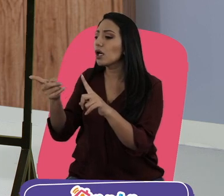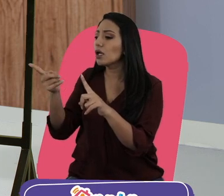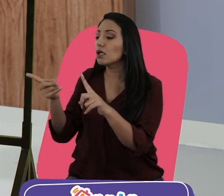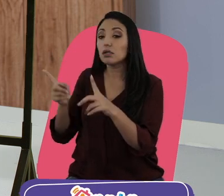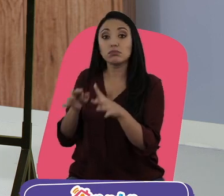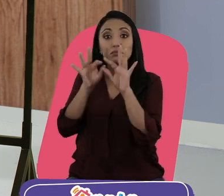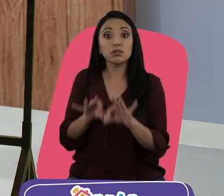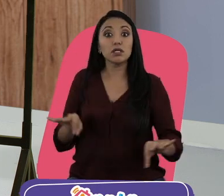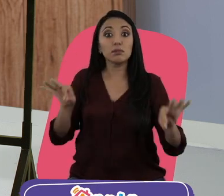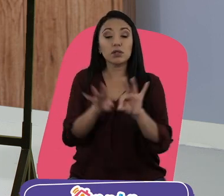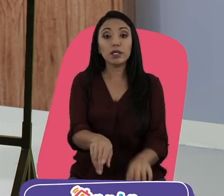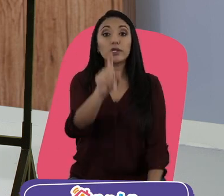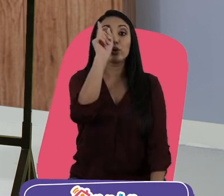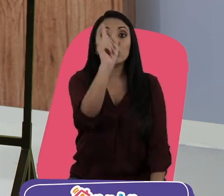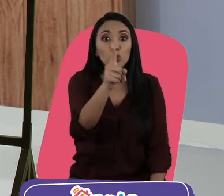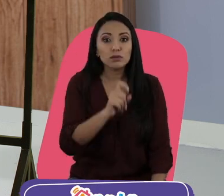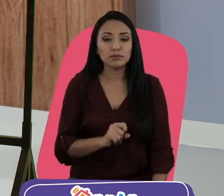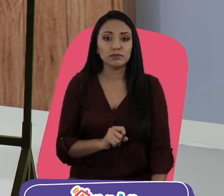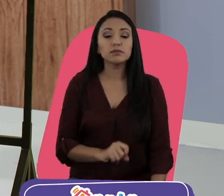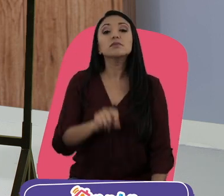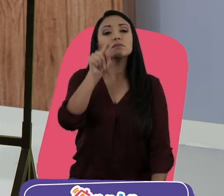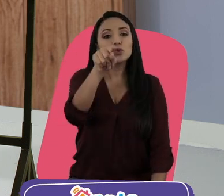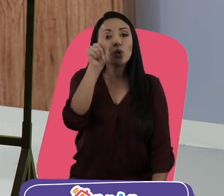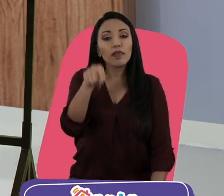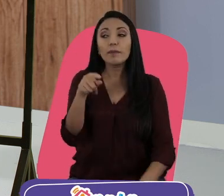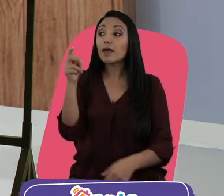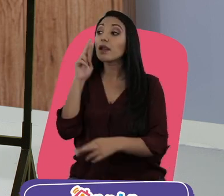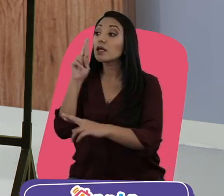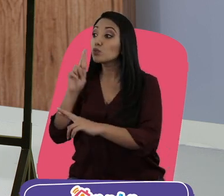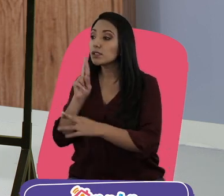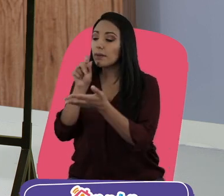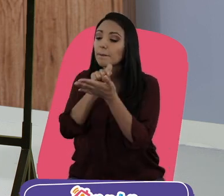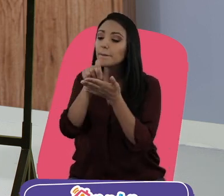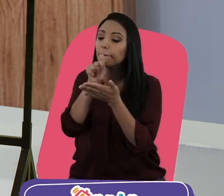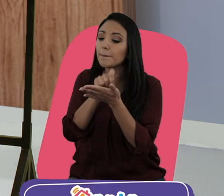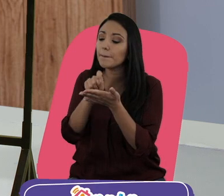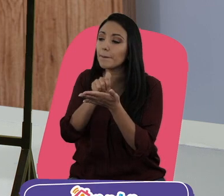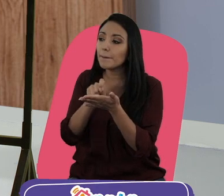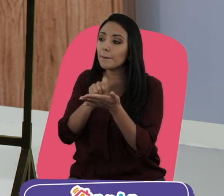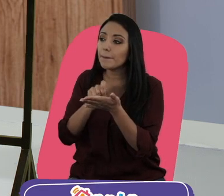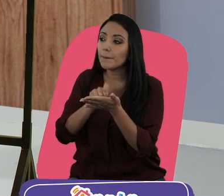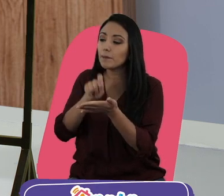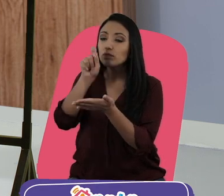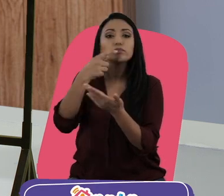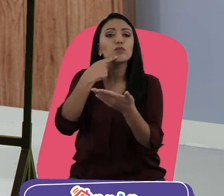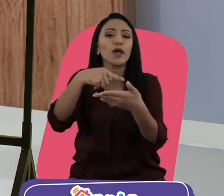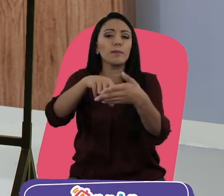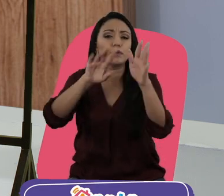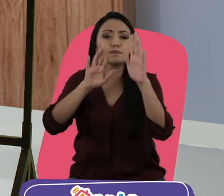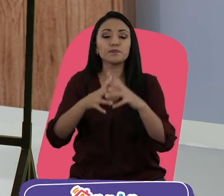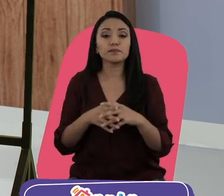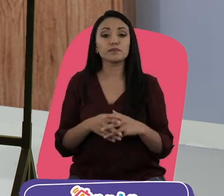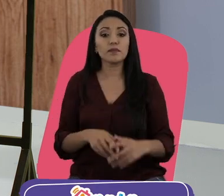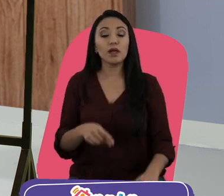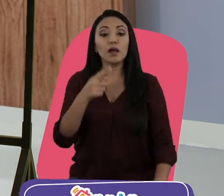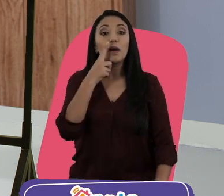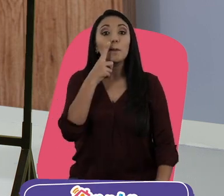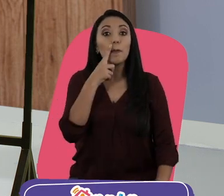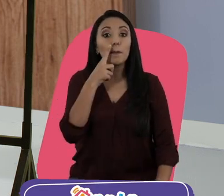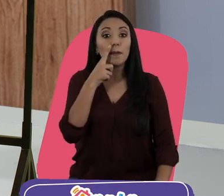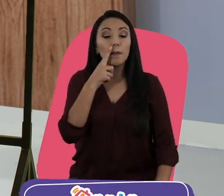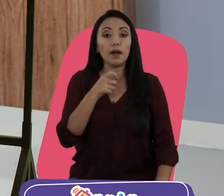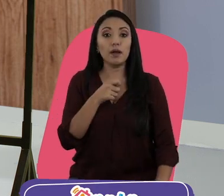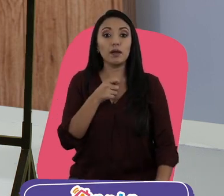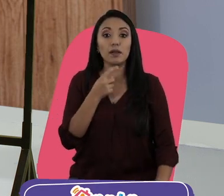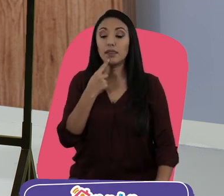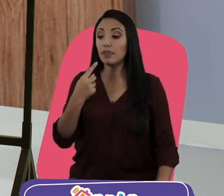súper importante y es registrar las respuestas de los miembros de tu familia. Por ejemplo, papá